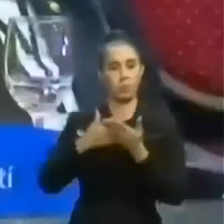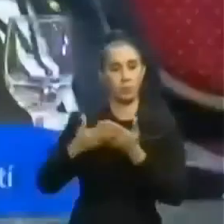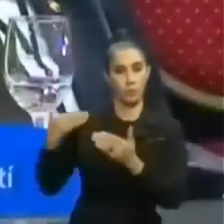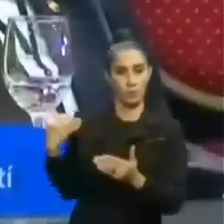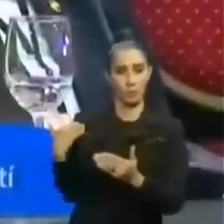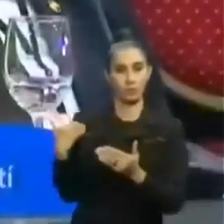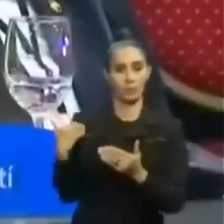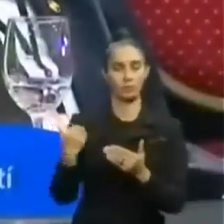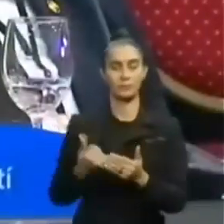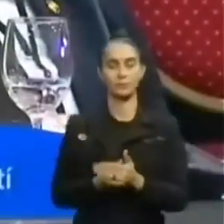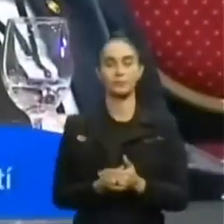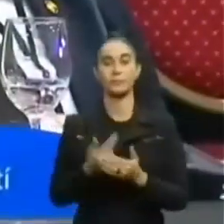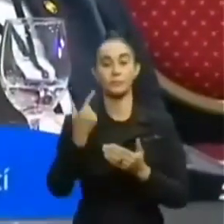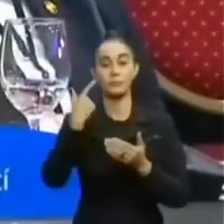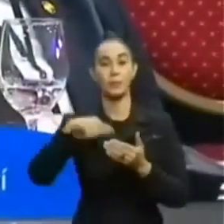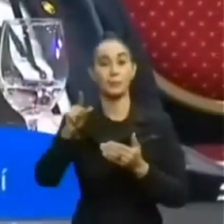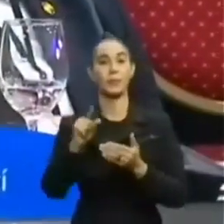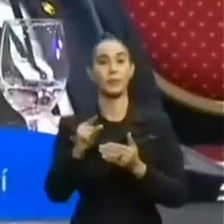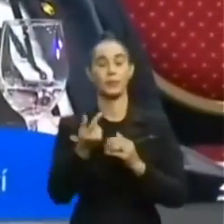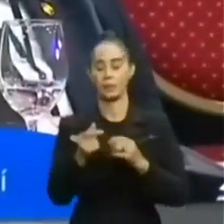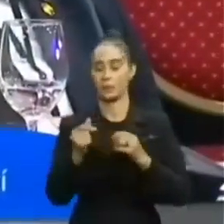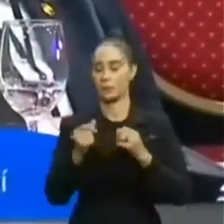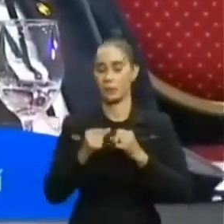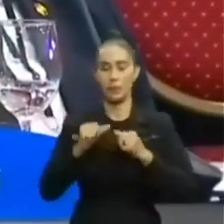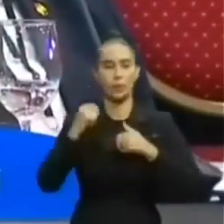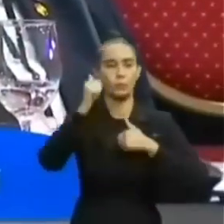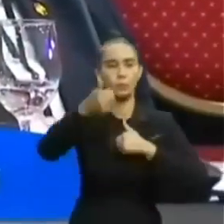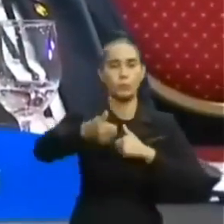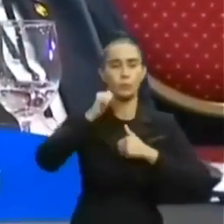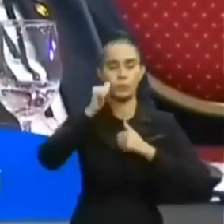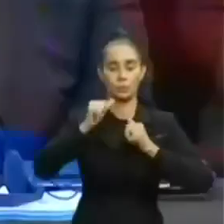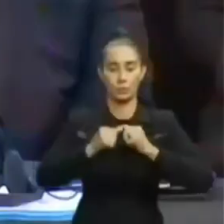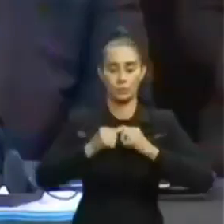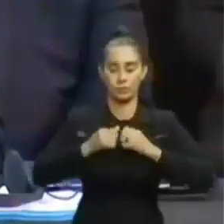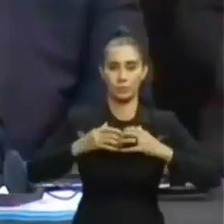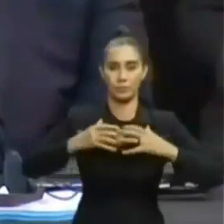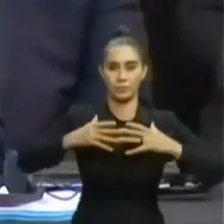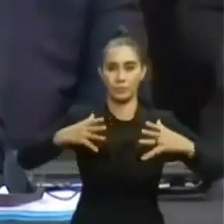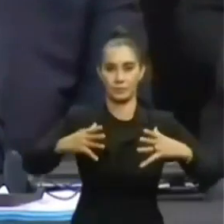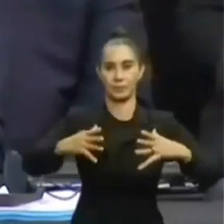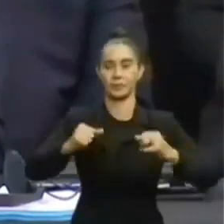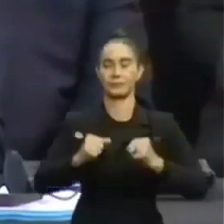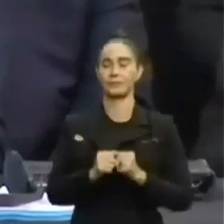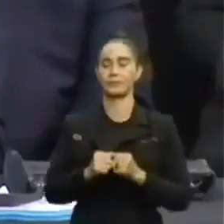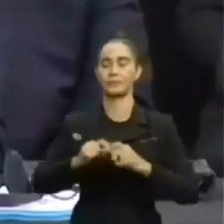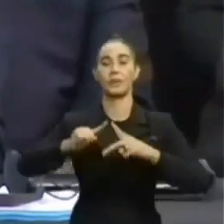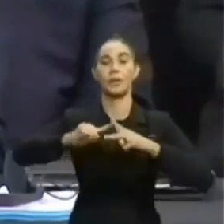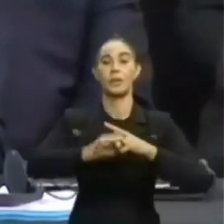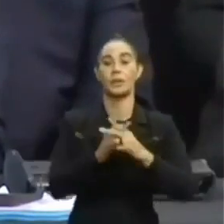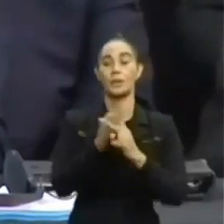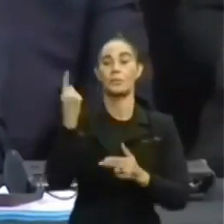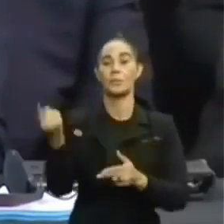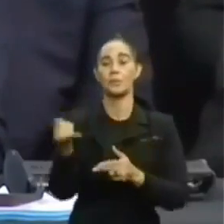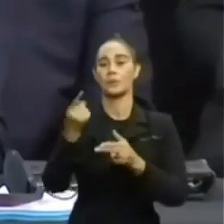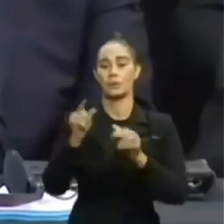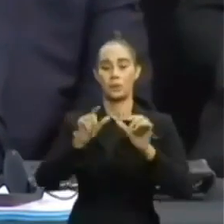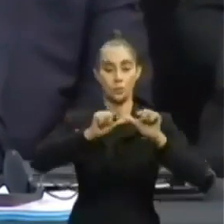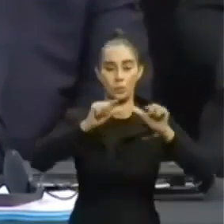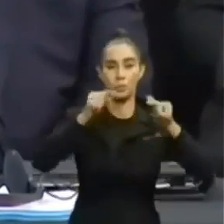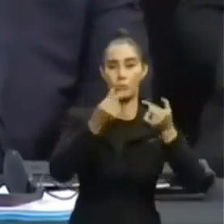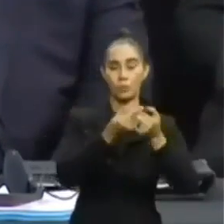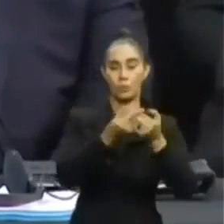no deja de agravarse cada día. Urgimos a que empiece a operar formalmente el Comité de